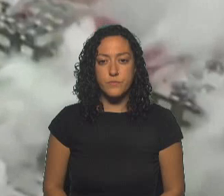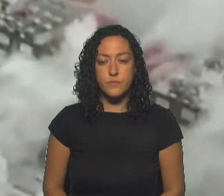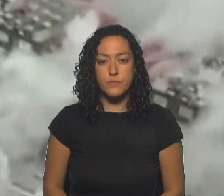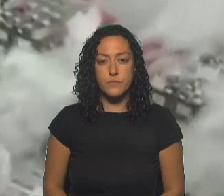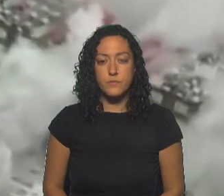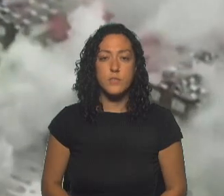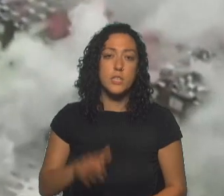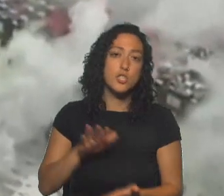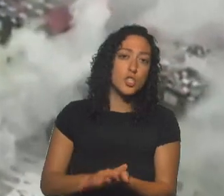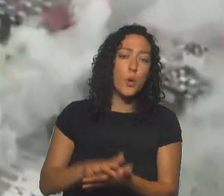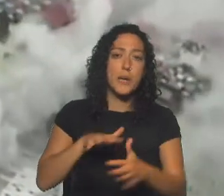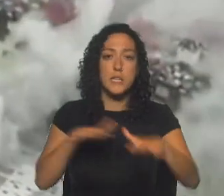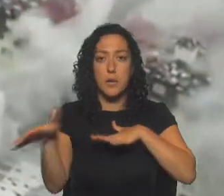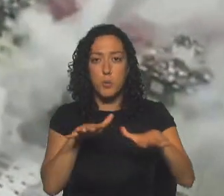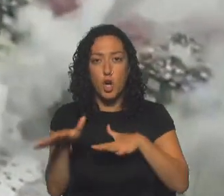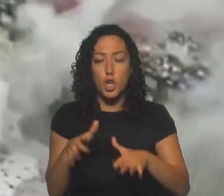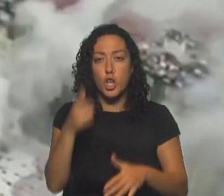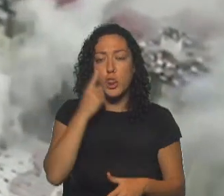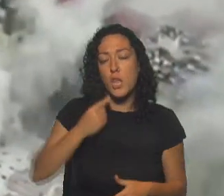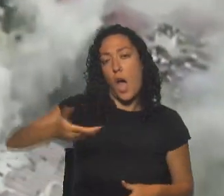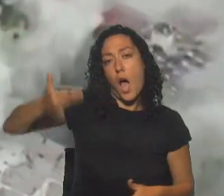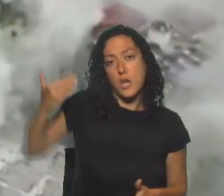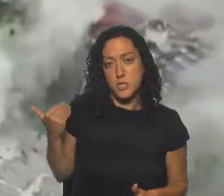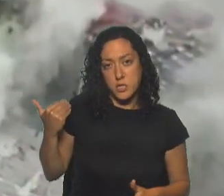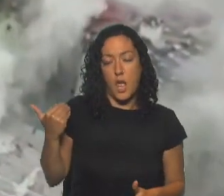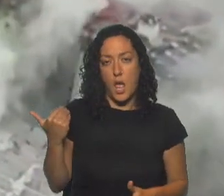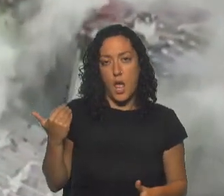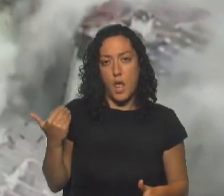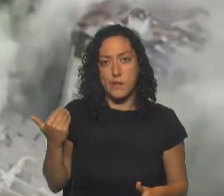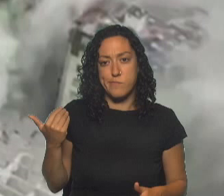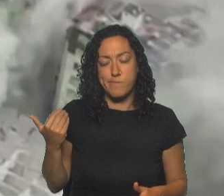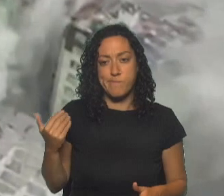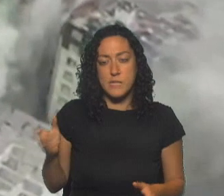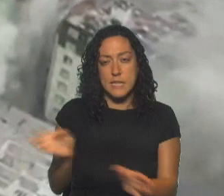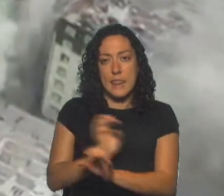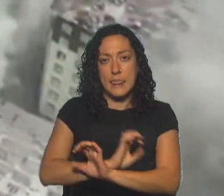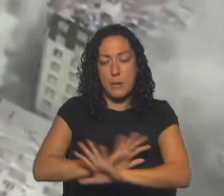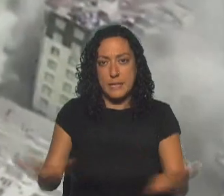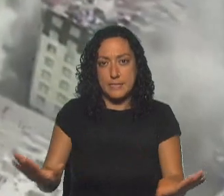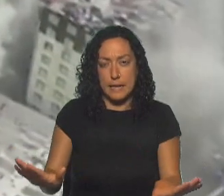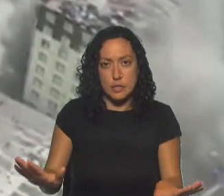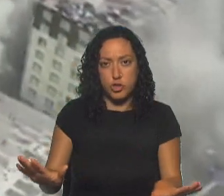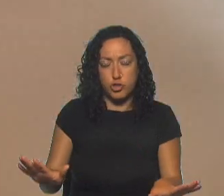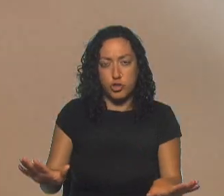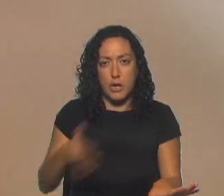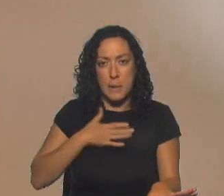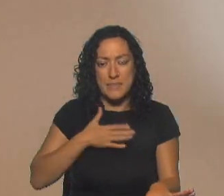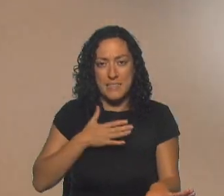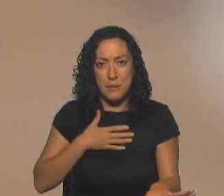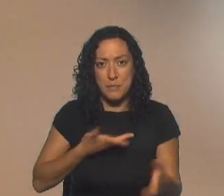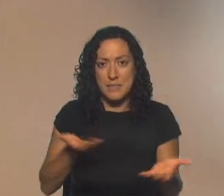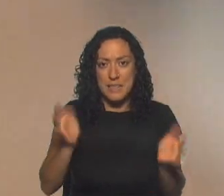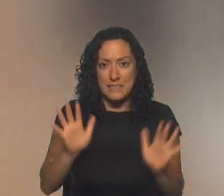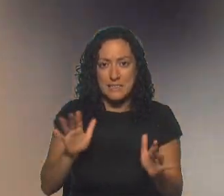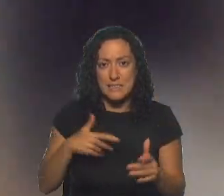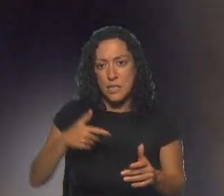Tema del terremoto, ayer estábamos anunciando la devastación que lamentablemente se está viviendo